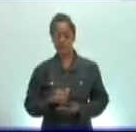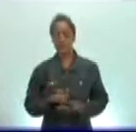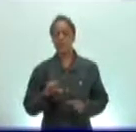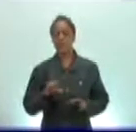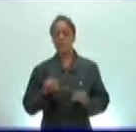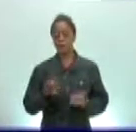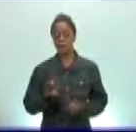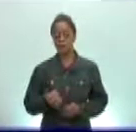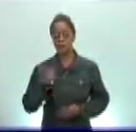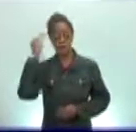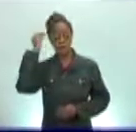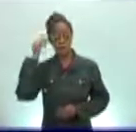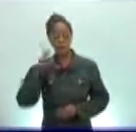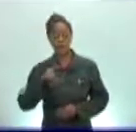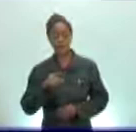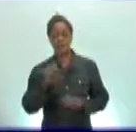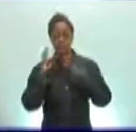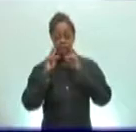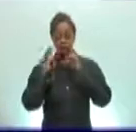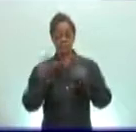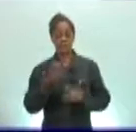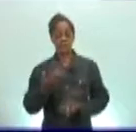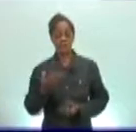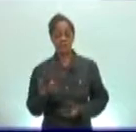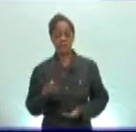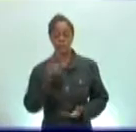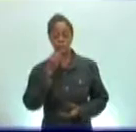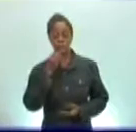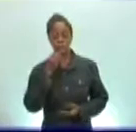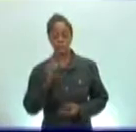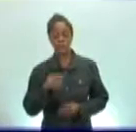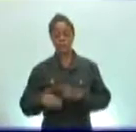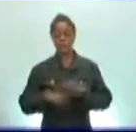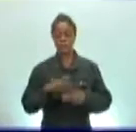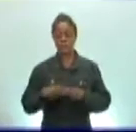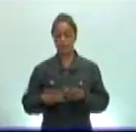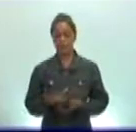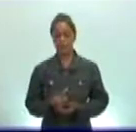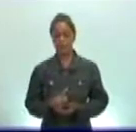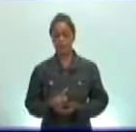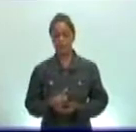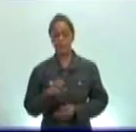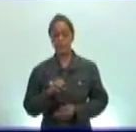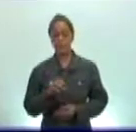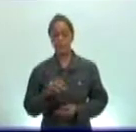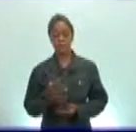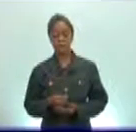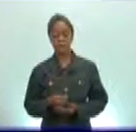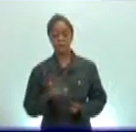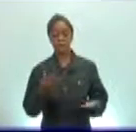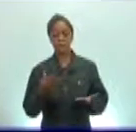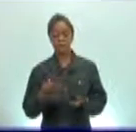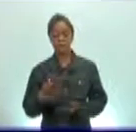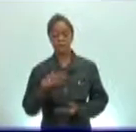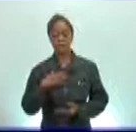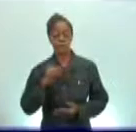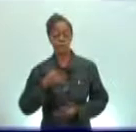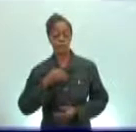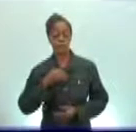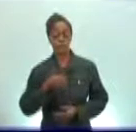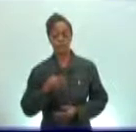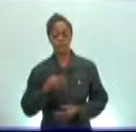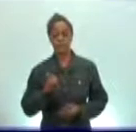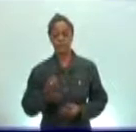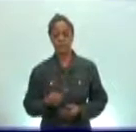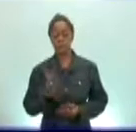partir del conocimiento de su vida y obra puedan realizar las valoraciones dando su criterio acerca de